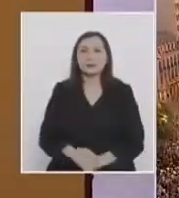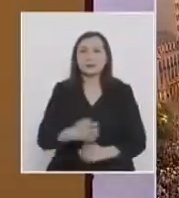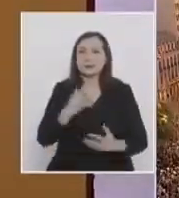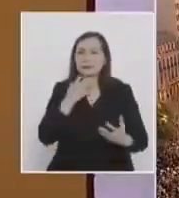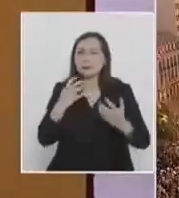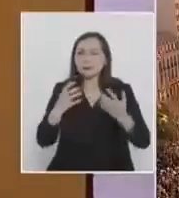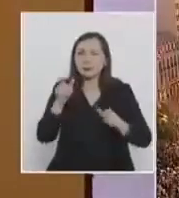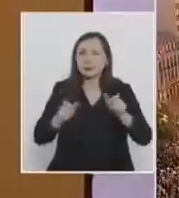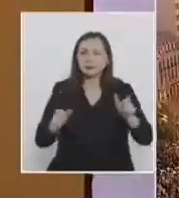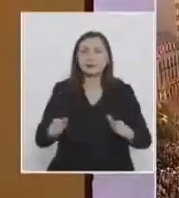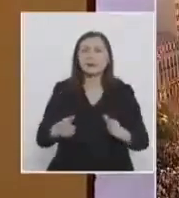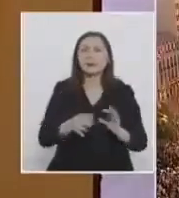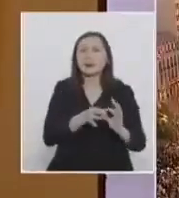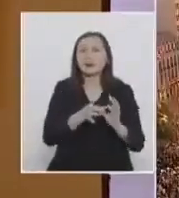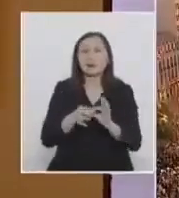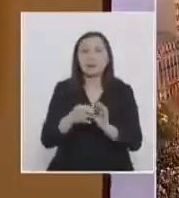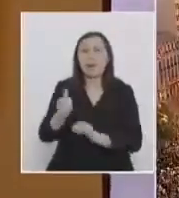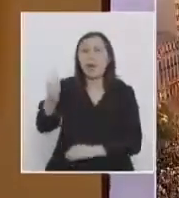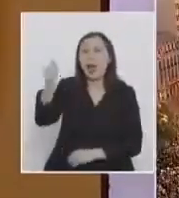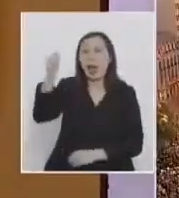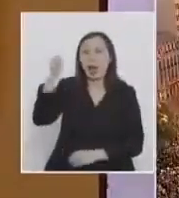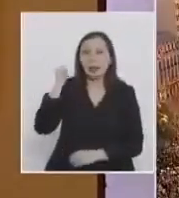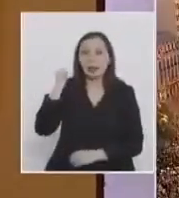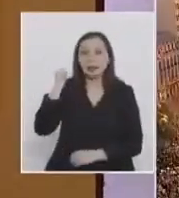Y por eso el día de ayer